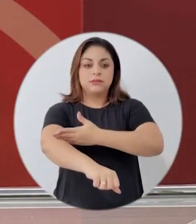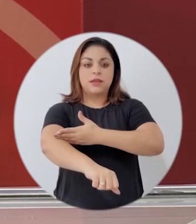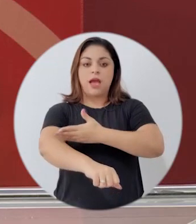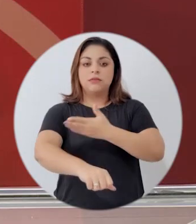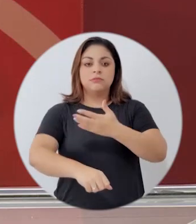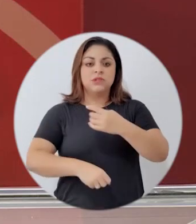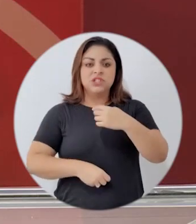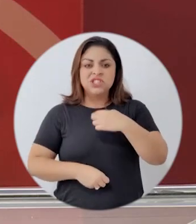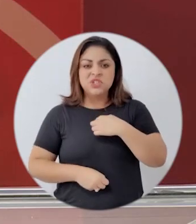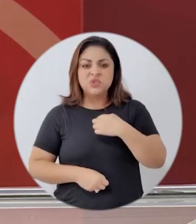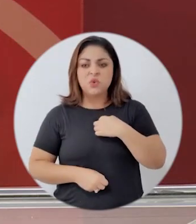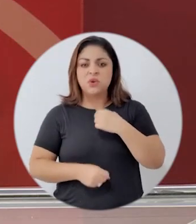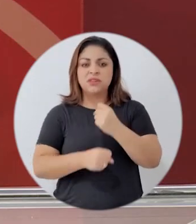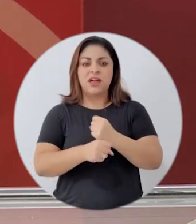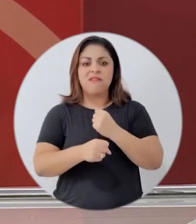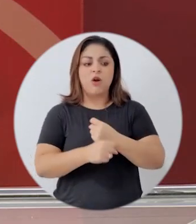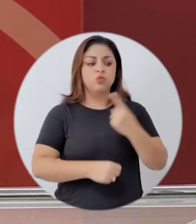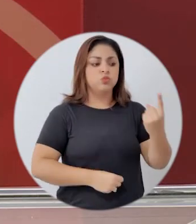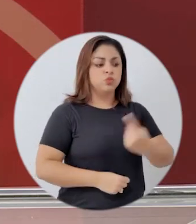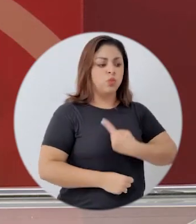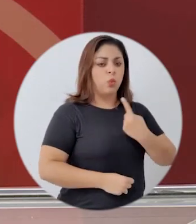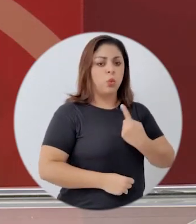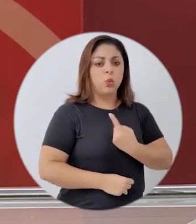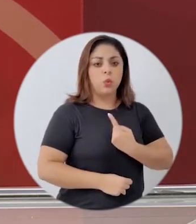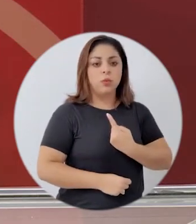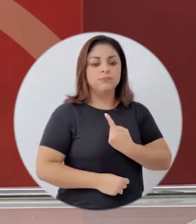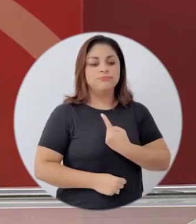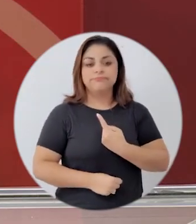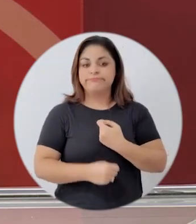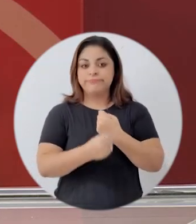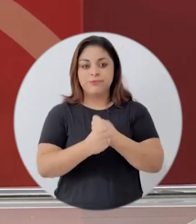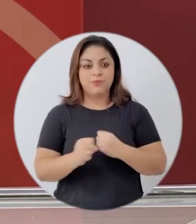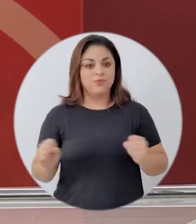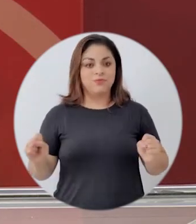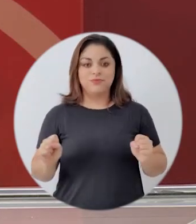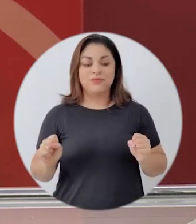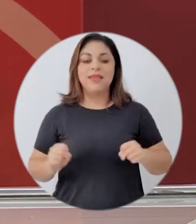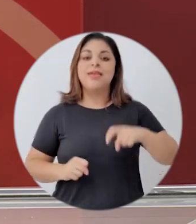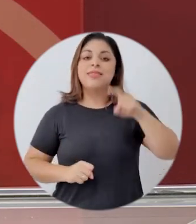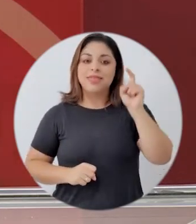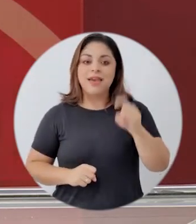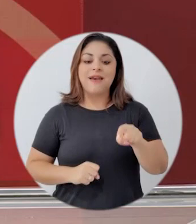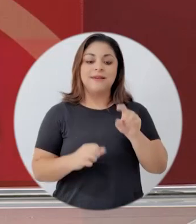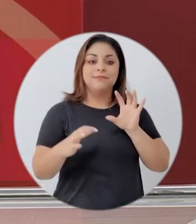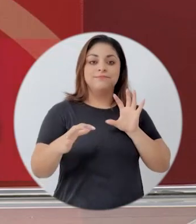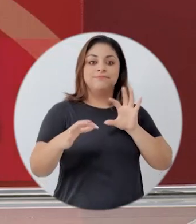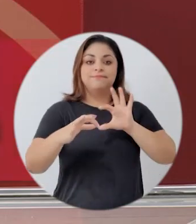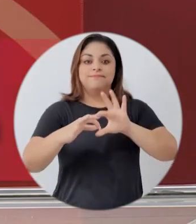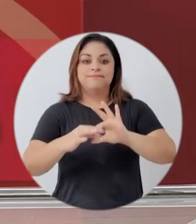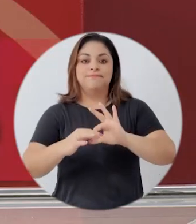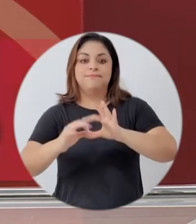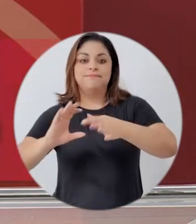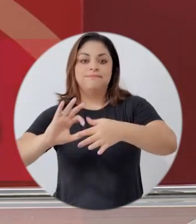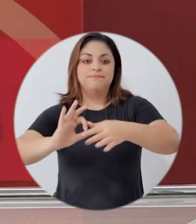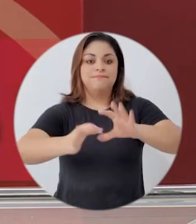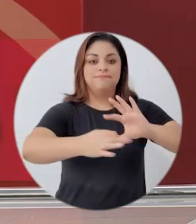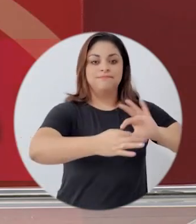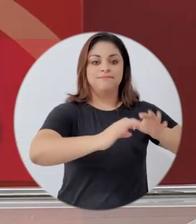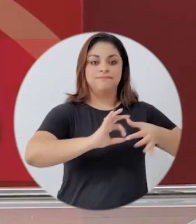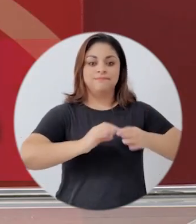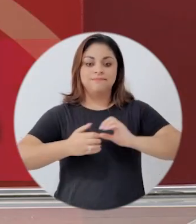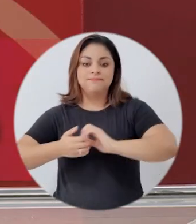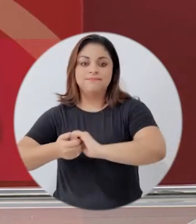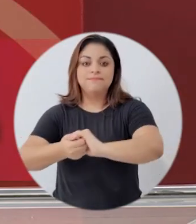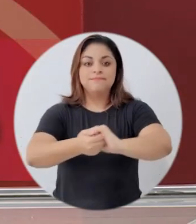de trabajar de forma aislada. Nosotros tenemos que pertenecer a este tipo de cadena que realmente